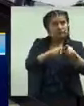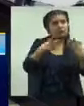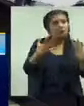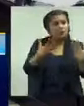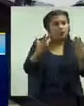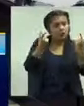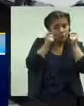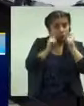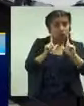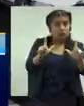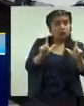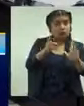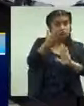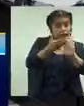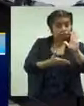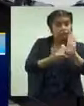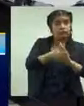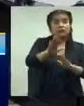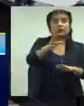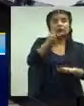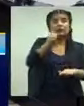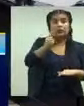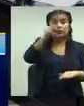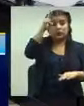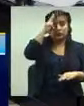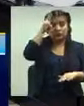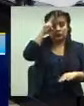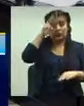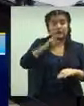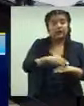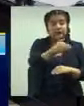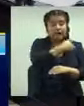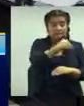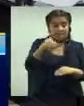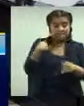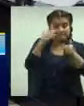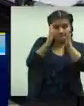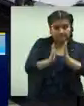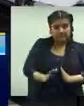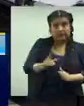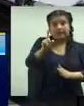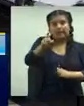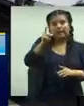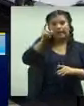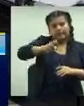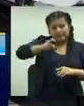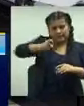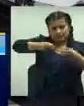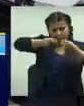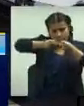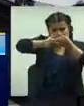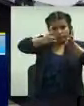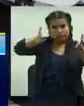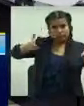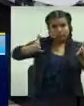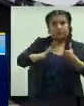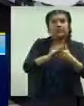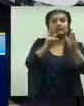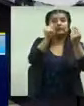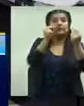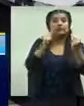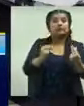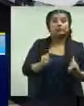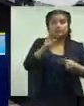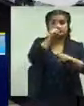digamos. Quiero recordarle a la ministra un par de temas que debe ampliar en esta comisión, que son presupuestarios